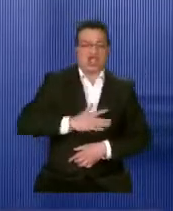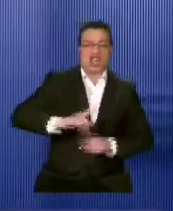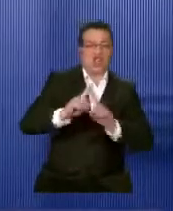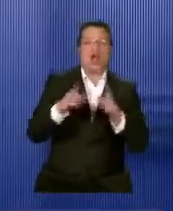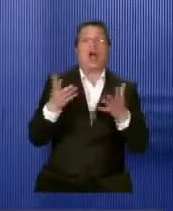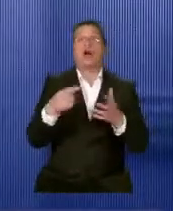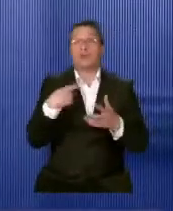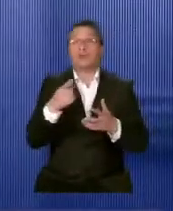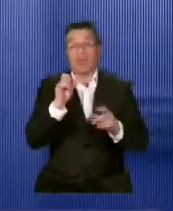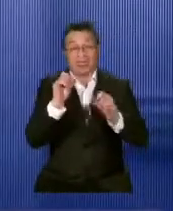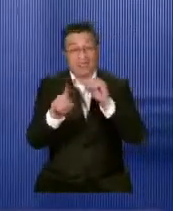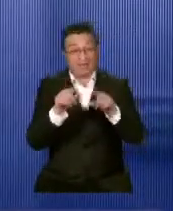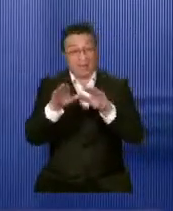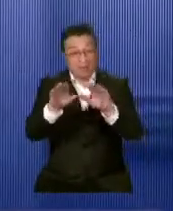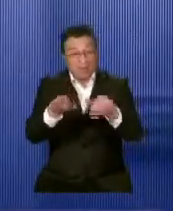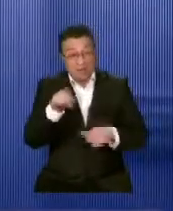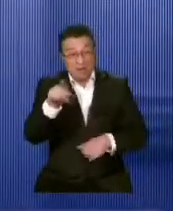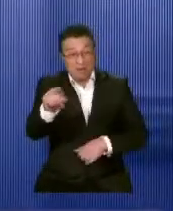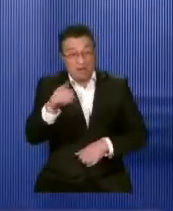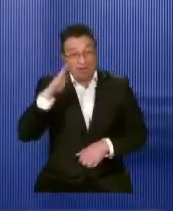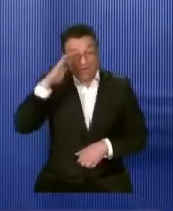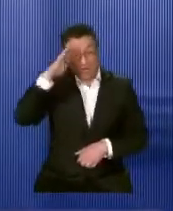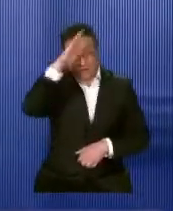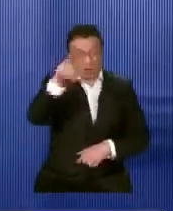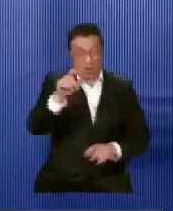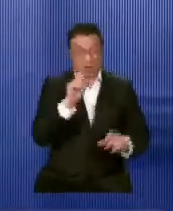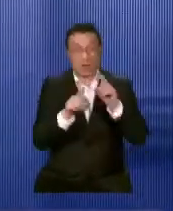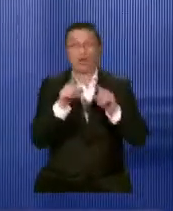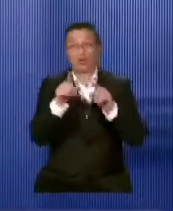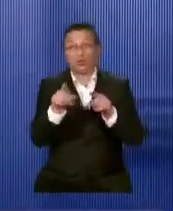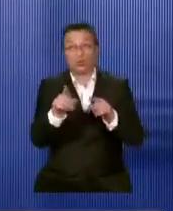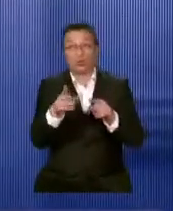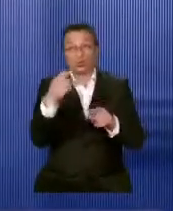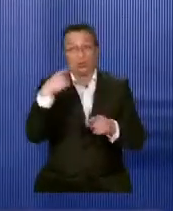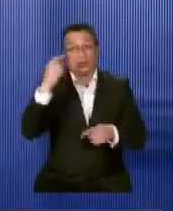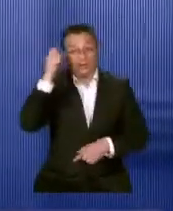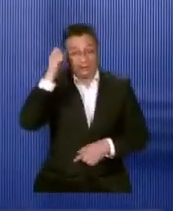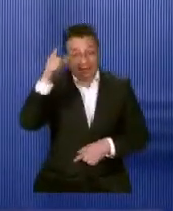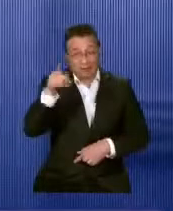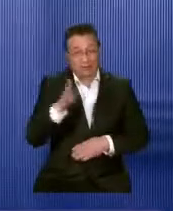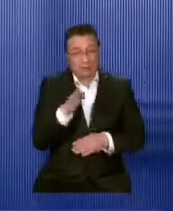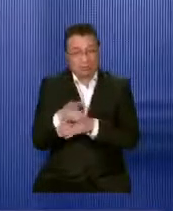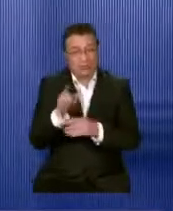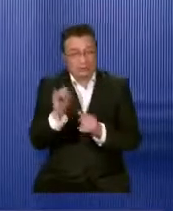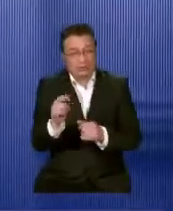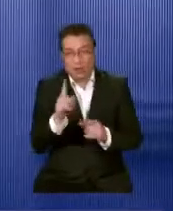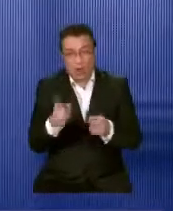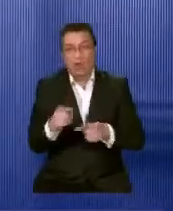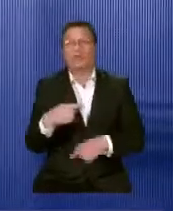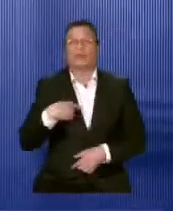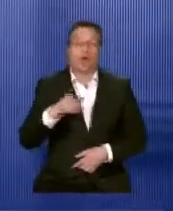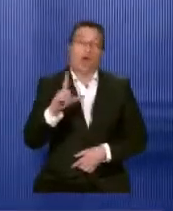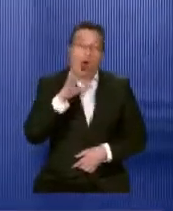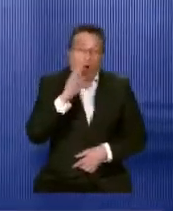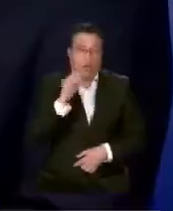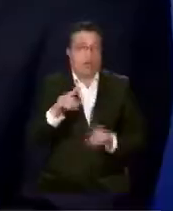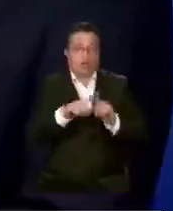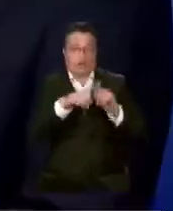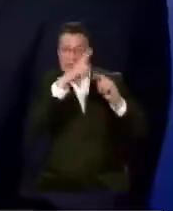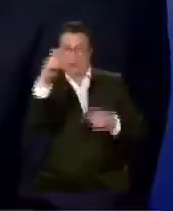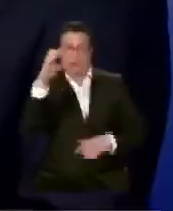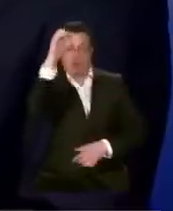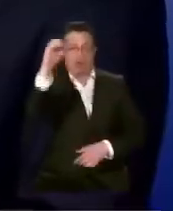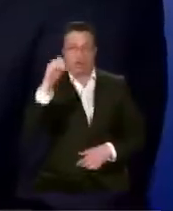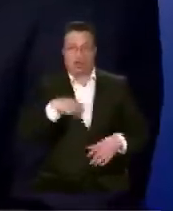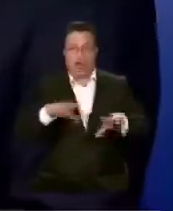¿Sigues defendiendo a Jair Bolsonaro después de todo lo que ha hecho? ¿O incluso fuiste sabiendo estas frases? Claramente no comparto todos sus dichos. Supongo que